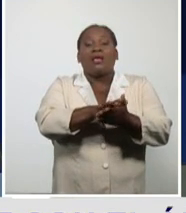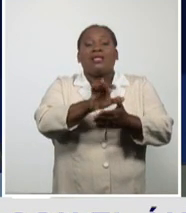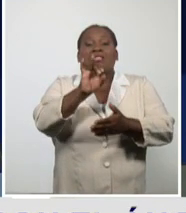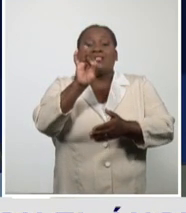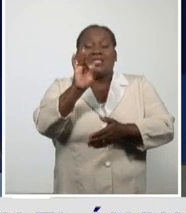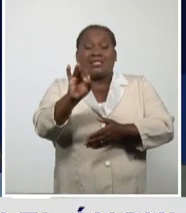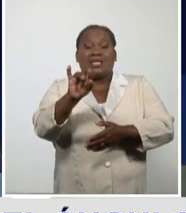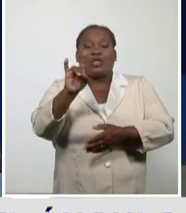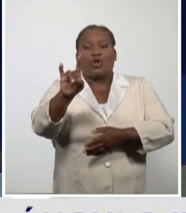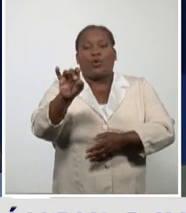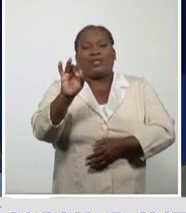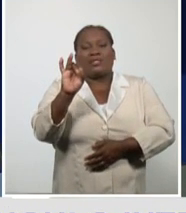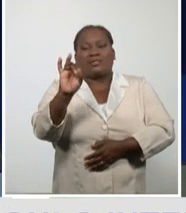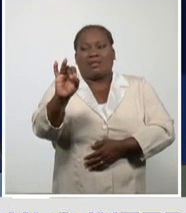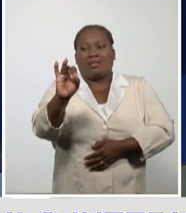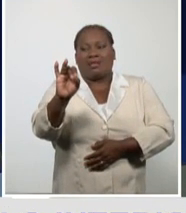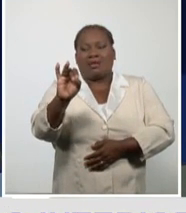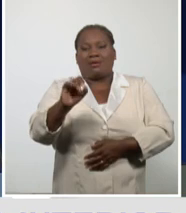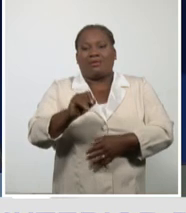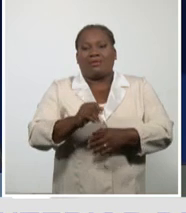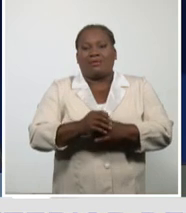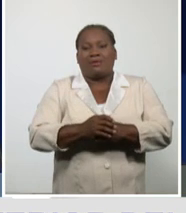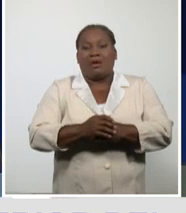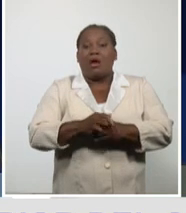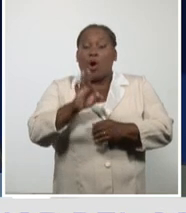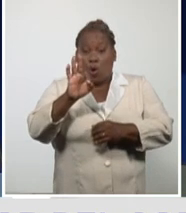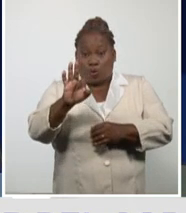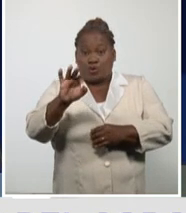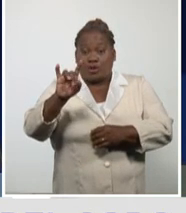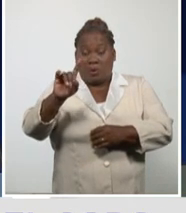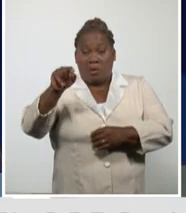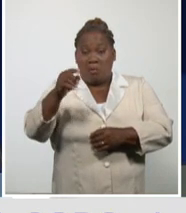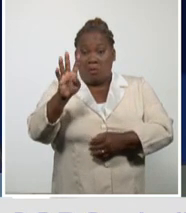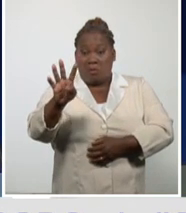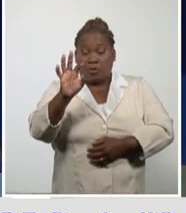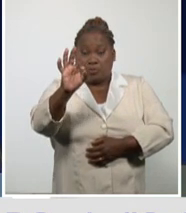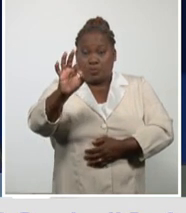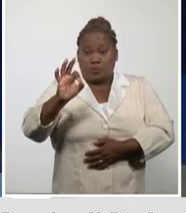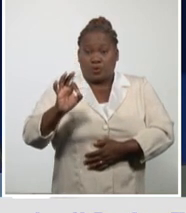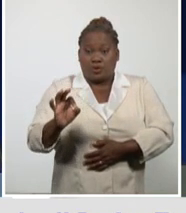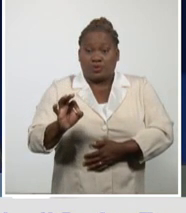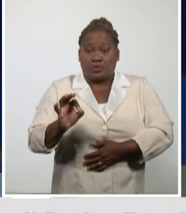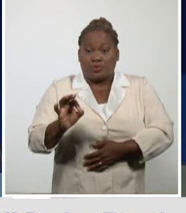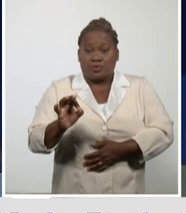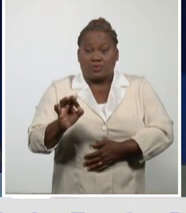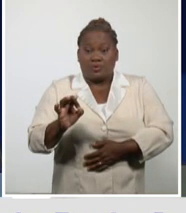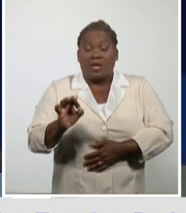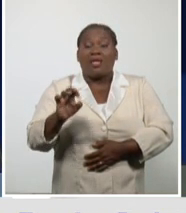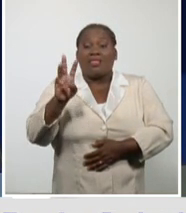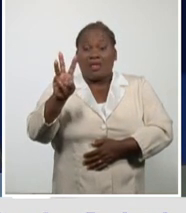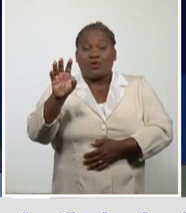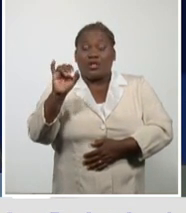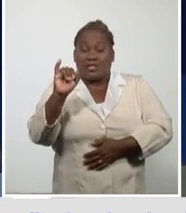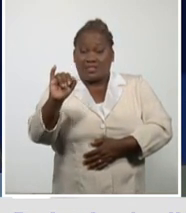797. El 89,4% de los 36 casos,